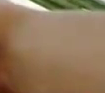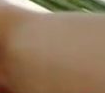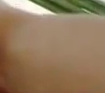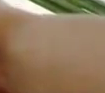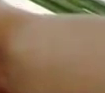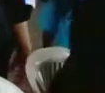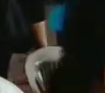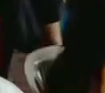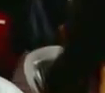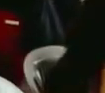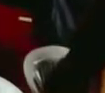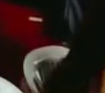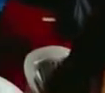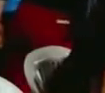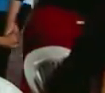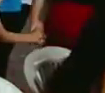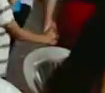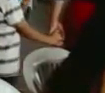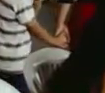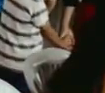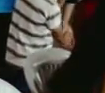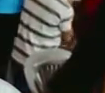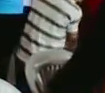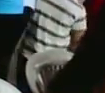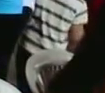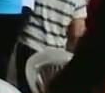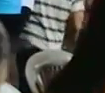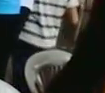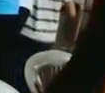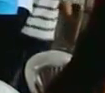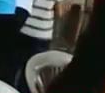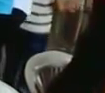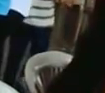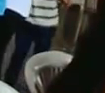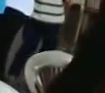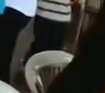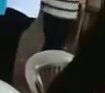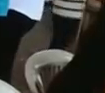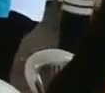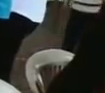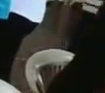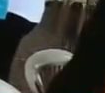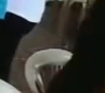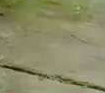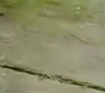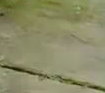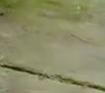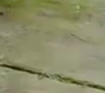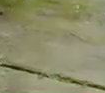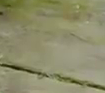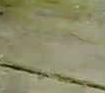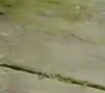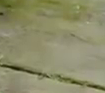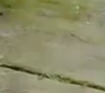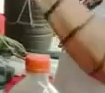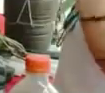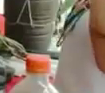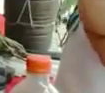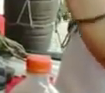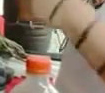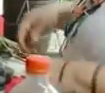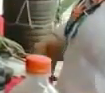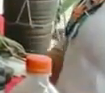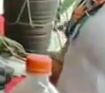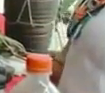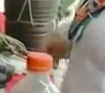conocen en realidad. Me siento muy contento de que el alcalde nos esté ayudando a promocionar más que todo la cultura sáchila. Los nativos de las